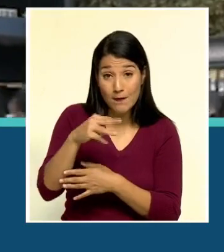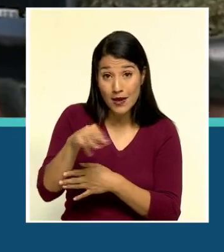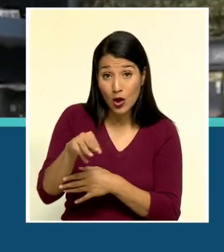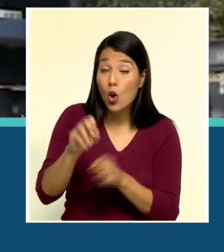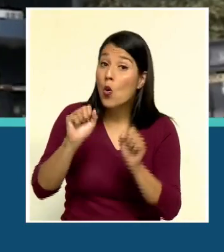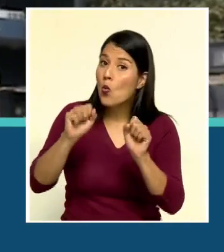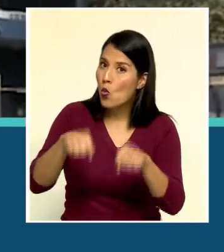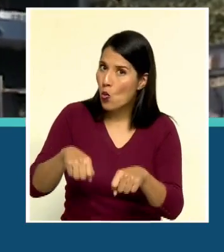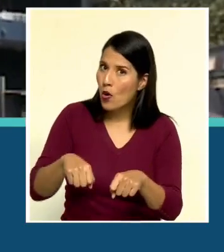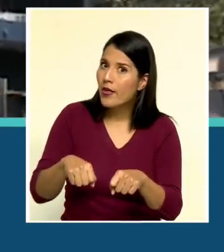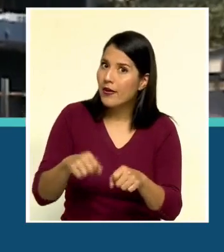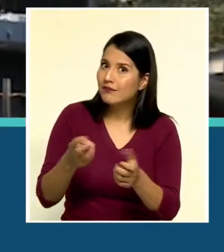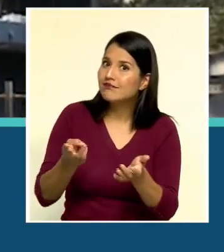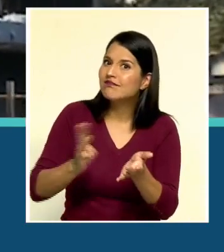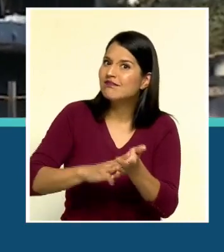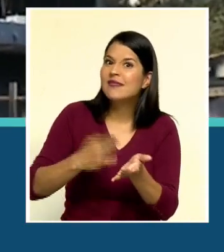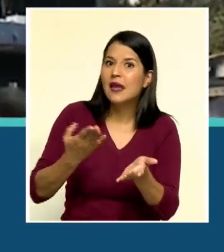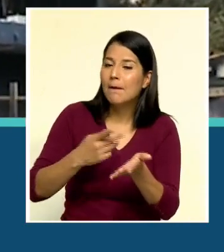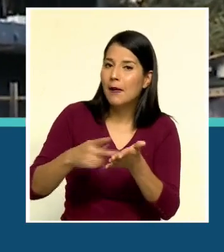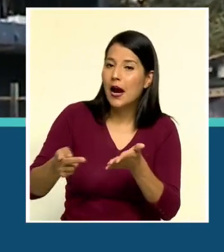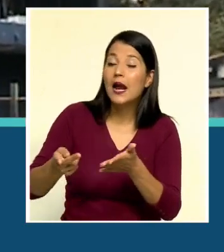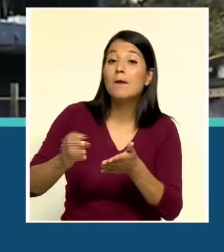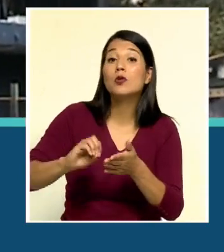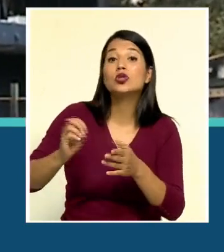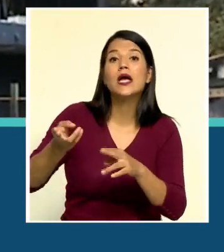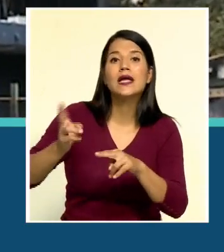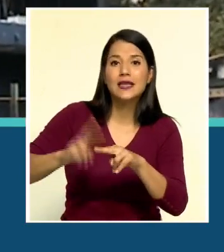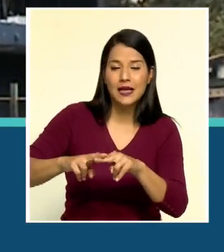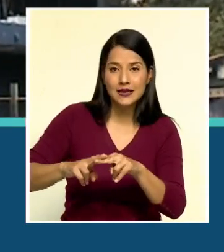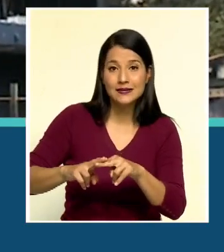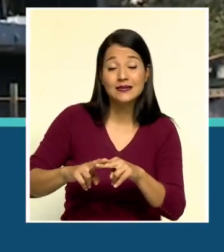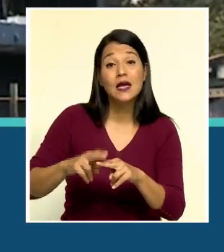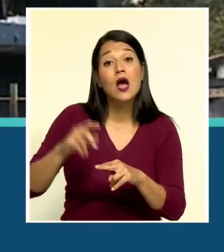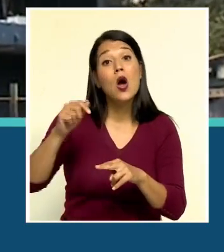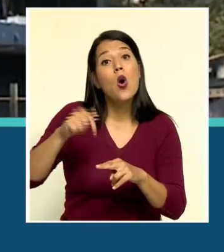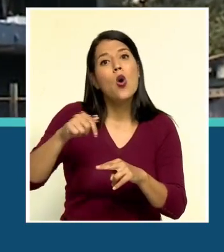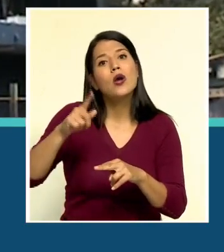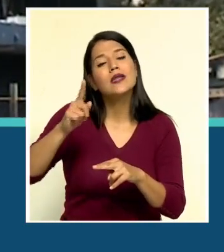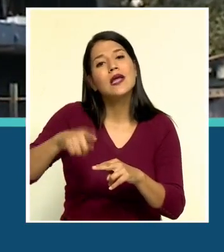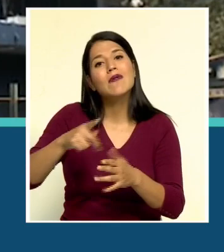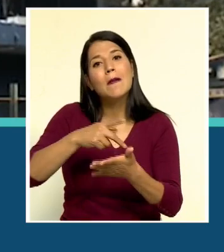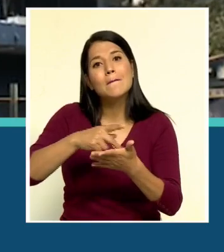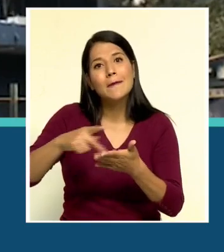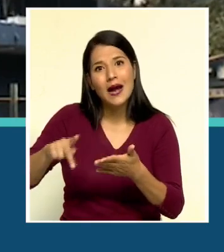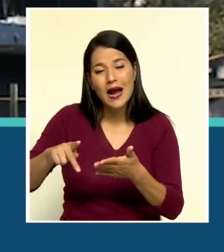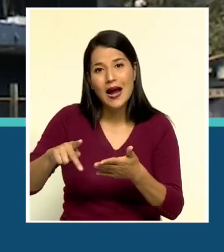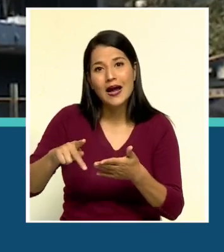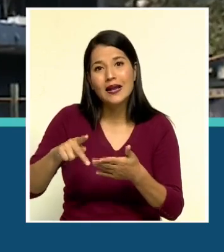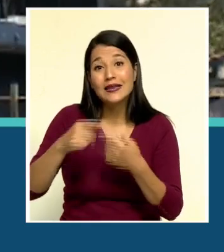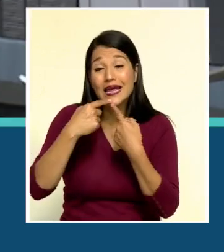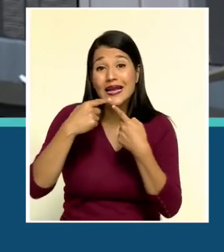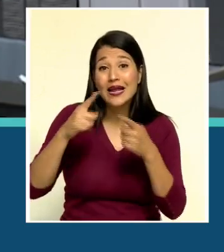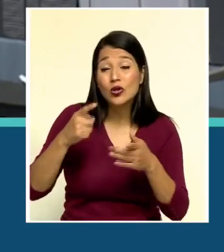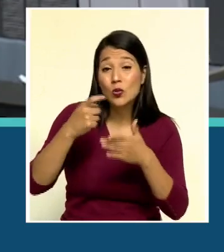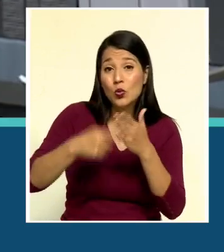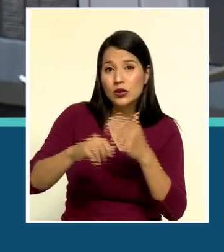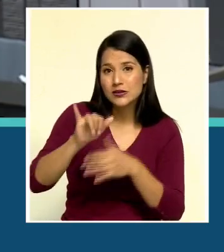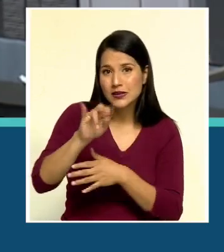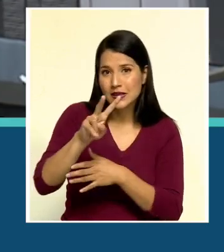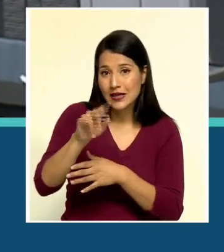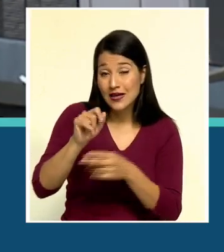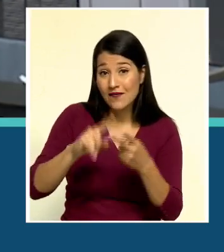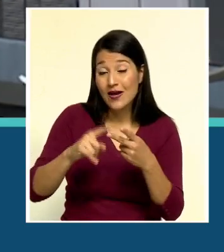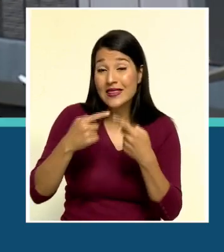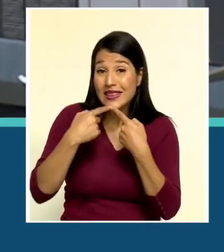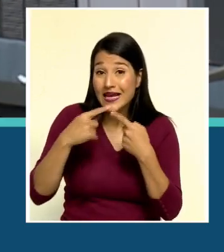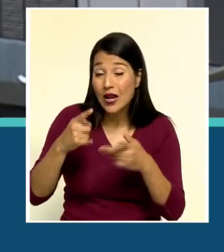intereses moratorios. Para esta fecha se debe pagar la declaración de impuestos sobre el valor agregado, la declaración del impuesto sobre la renta